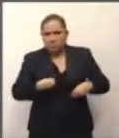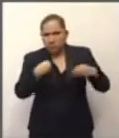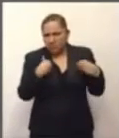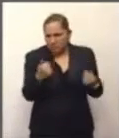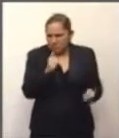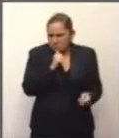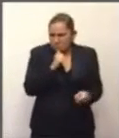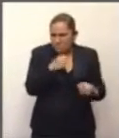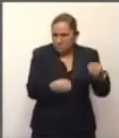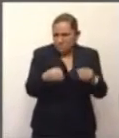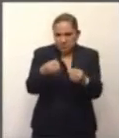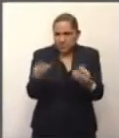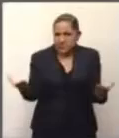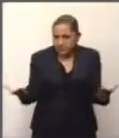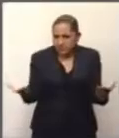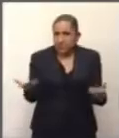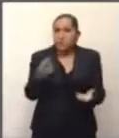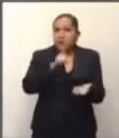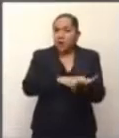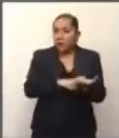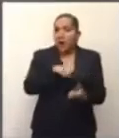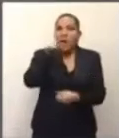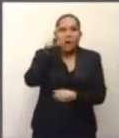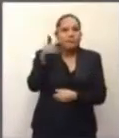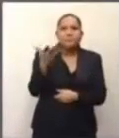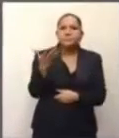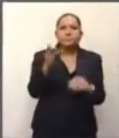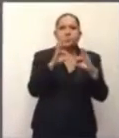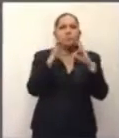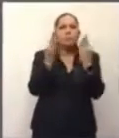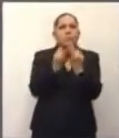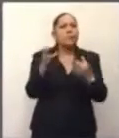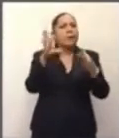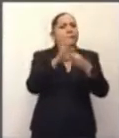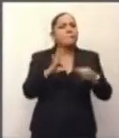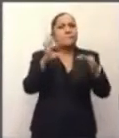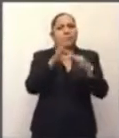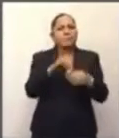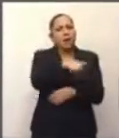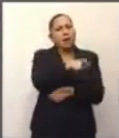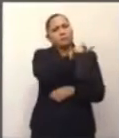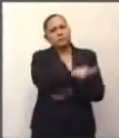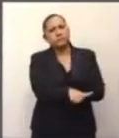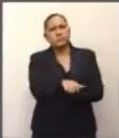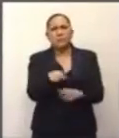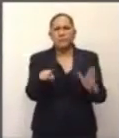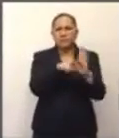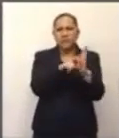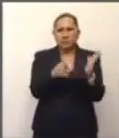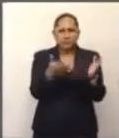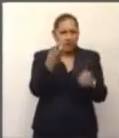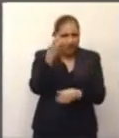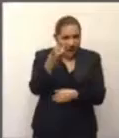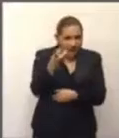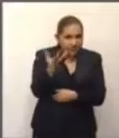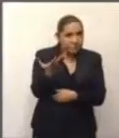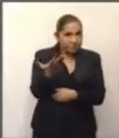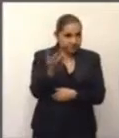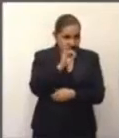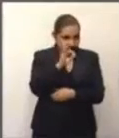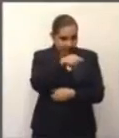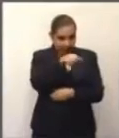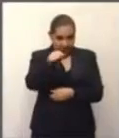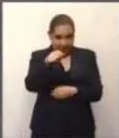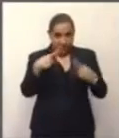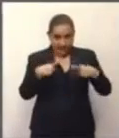política incompetente y simuladora que se realiza en Guerrero, que atribuye a quien se le arrebata la